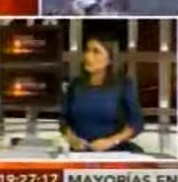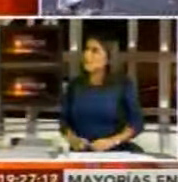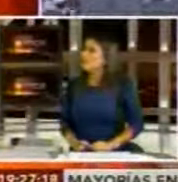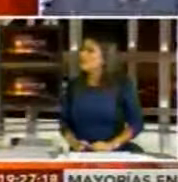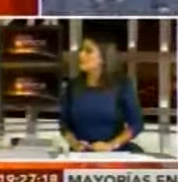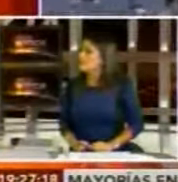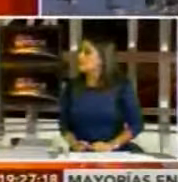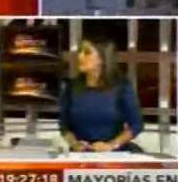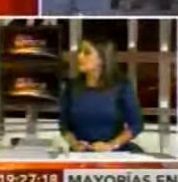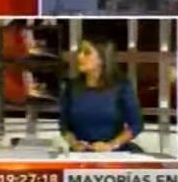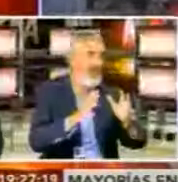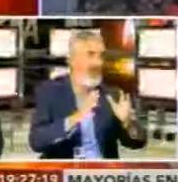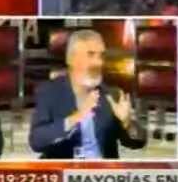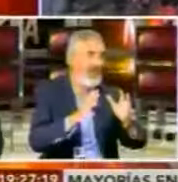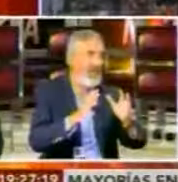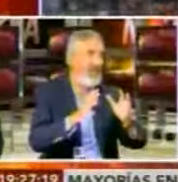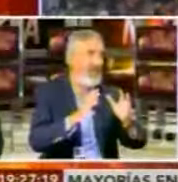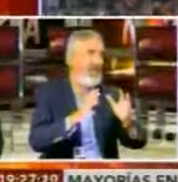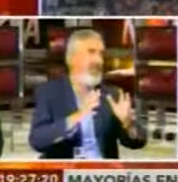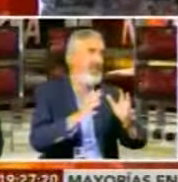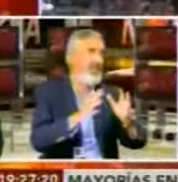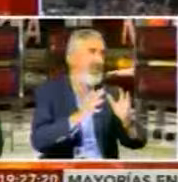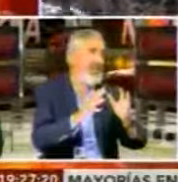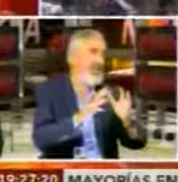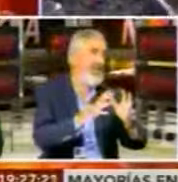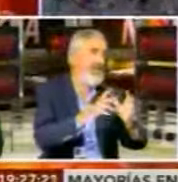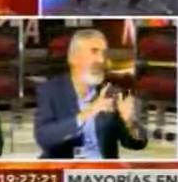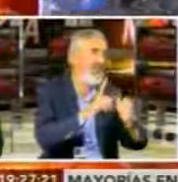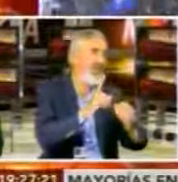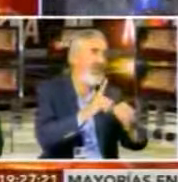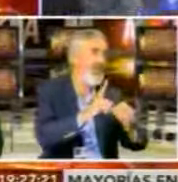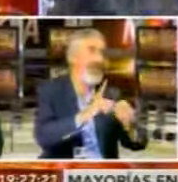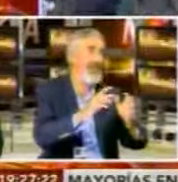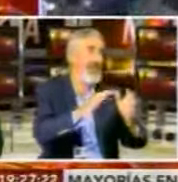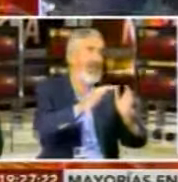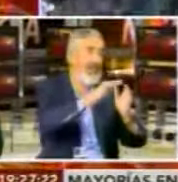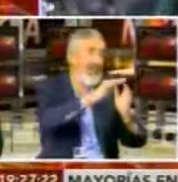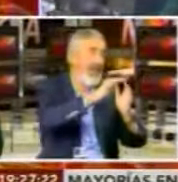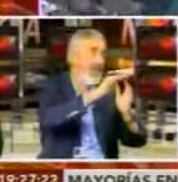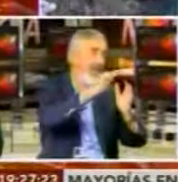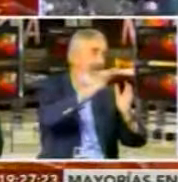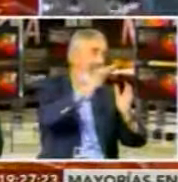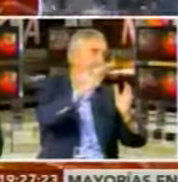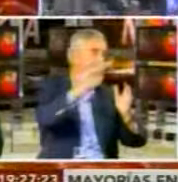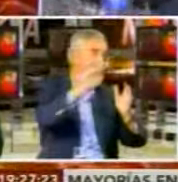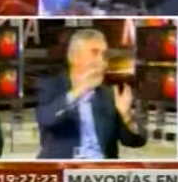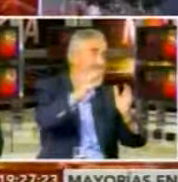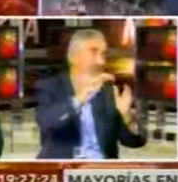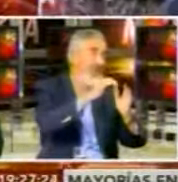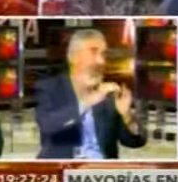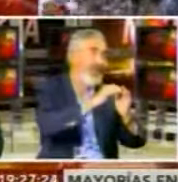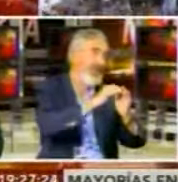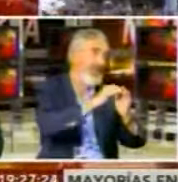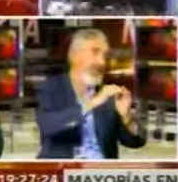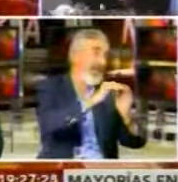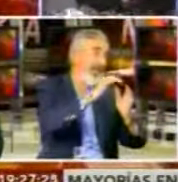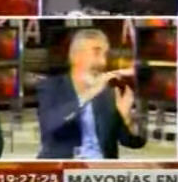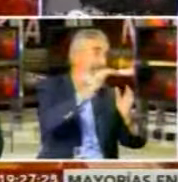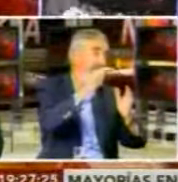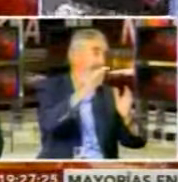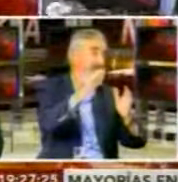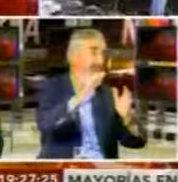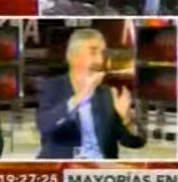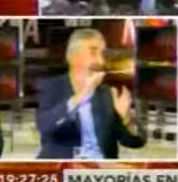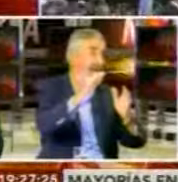de varios factores y no solamente los impuestos. El impuesto es uno, depende de la expectativa de crecimiento, es decir, de la expectativa